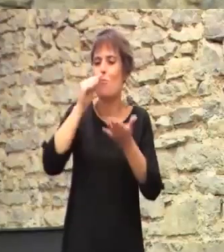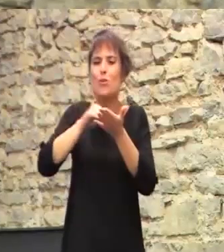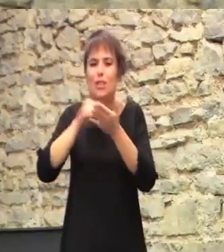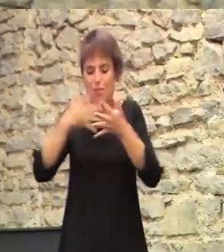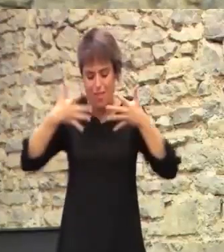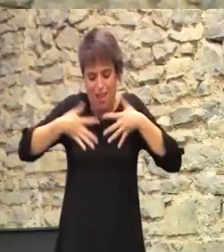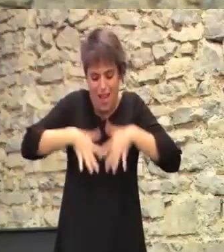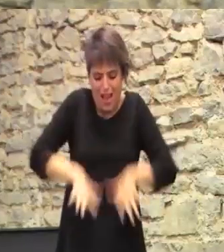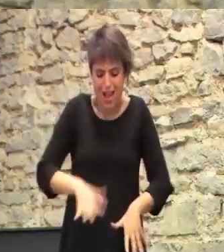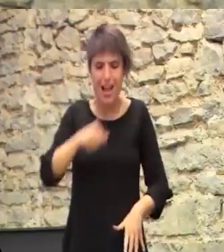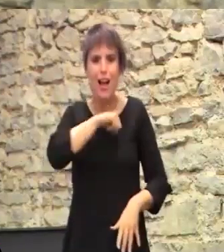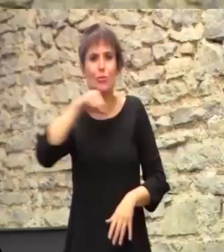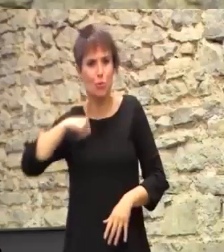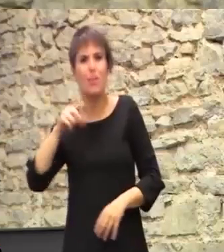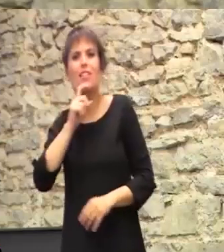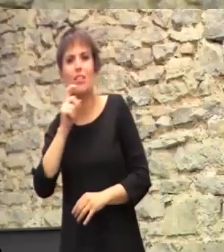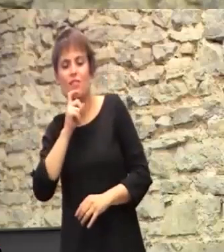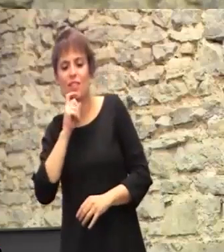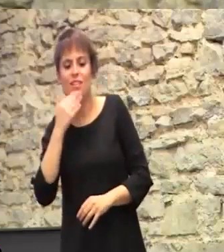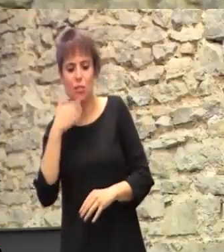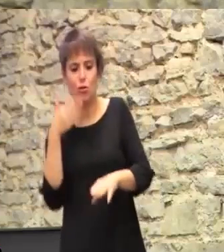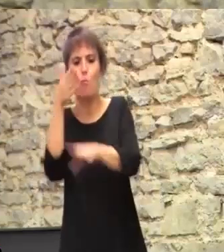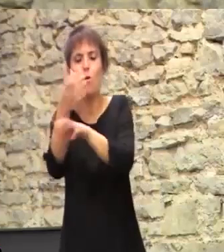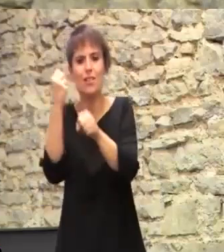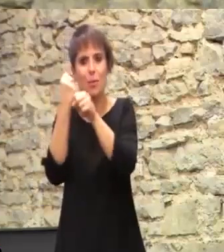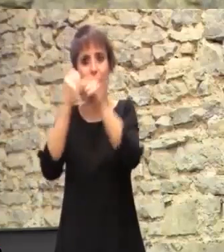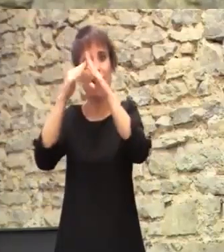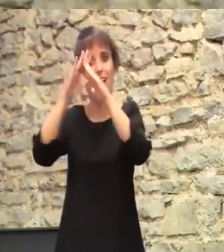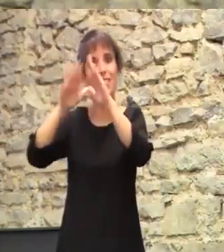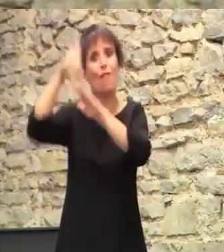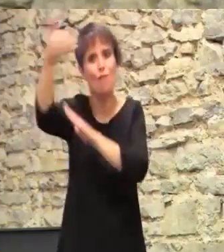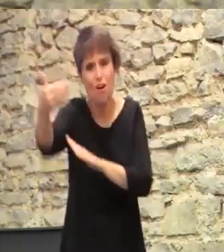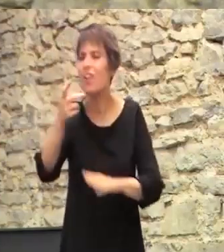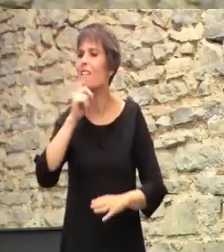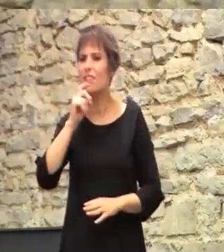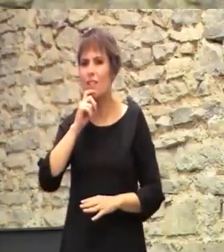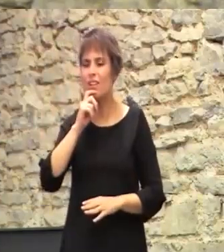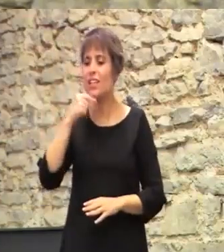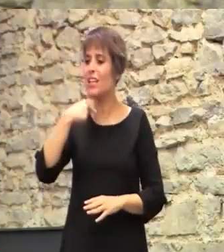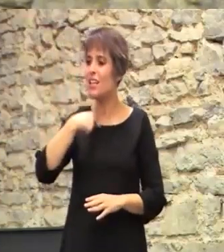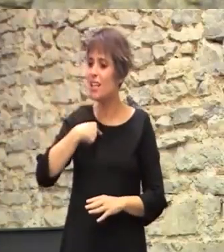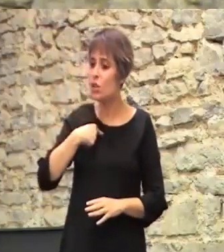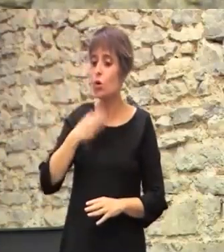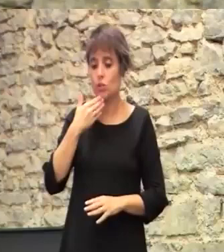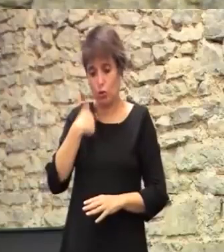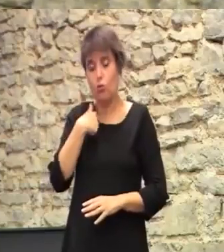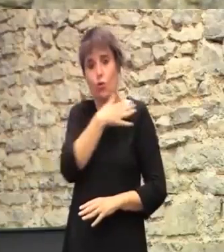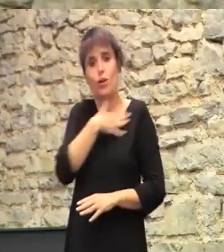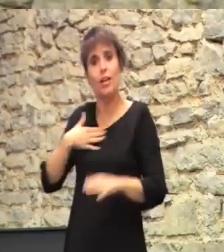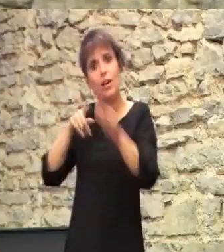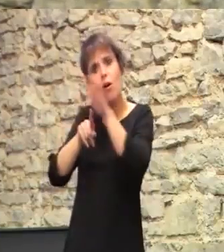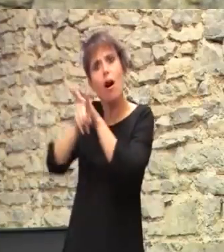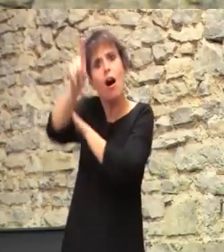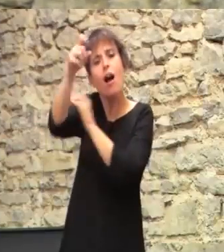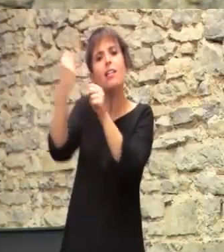legitimar mi autonomía cuando yo voy a trabajar fuera de casa y tengo que negar si quiero avanzar en